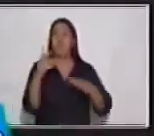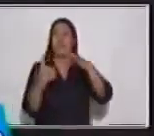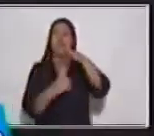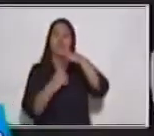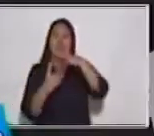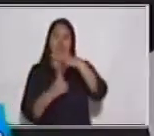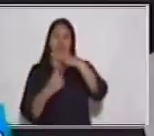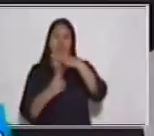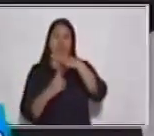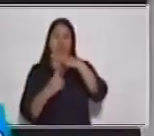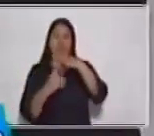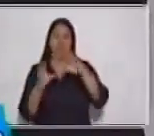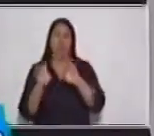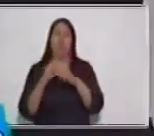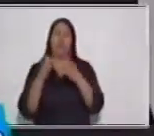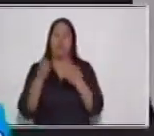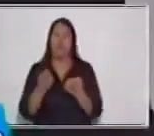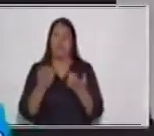Entonces,